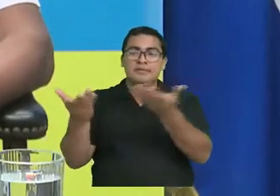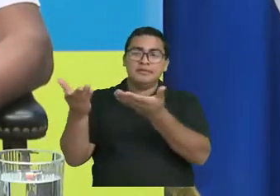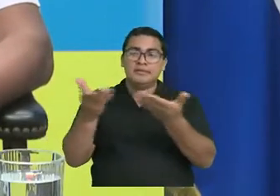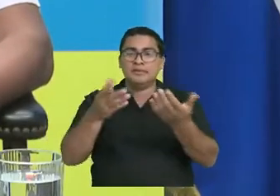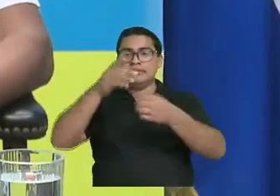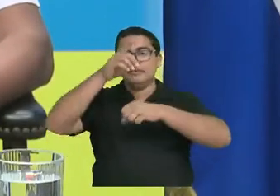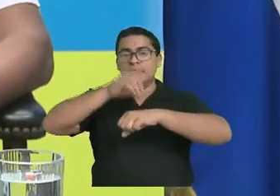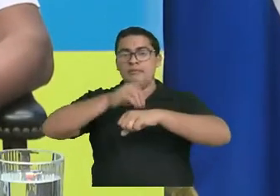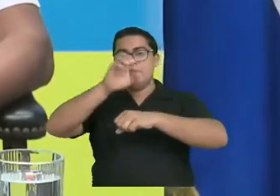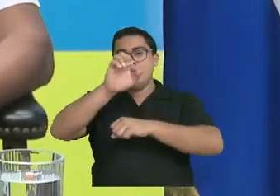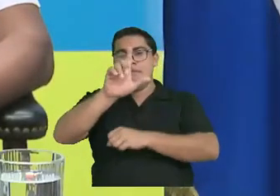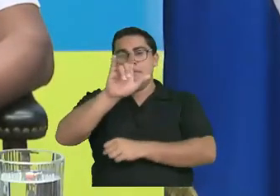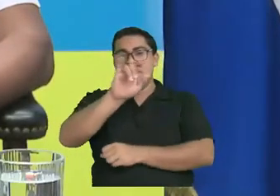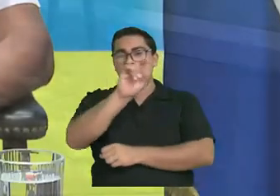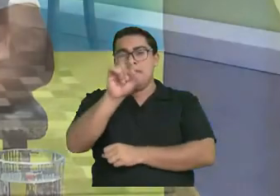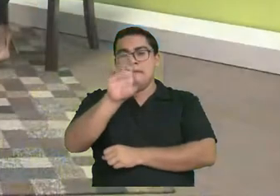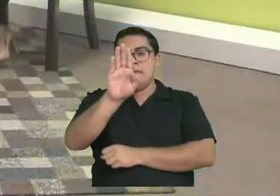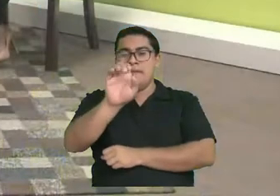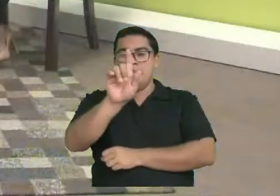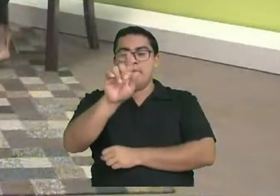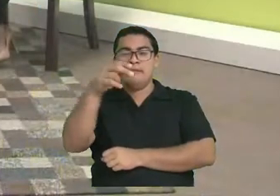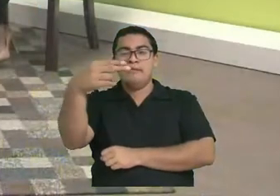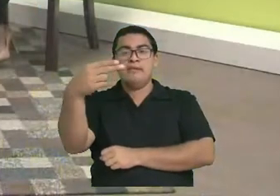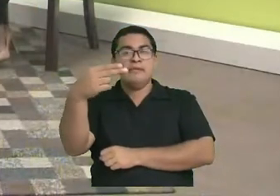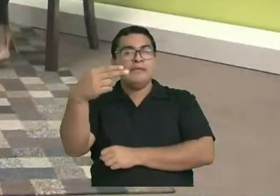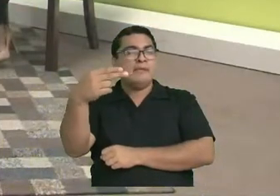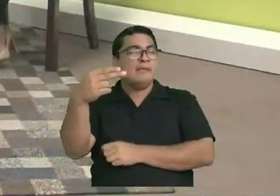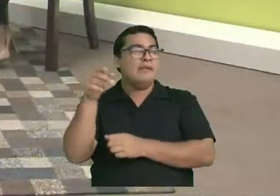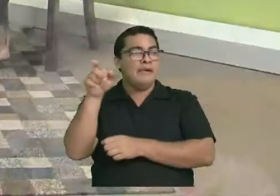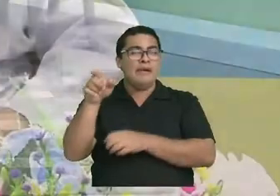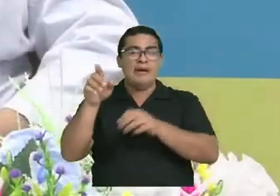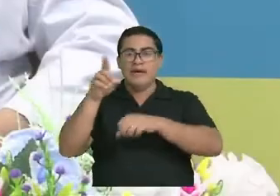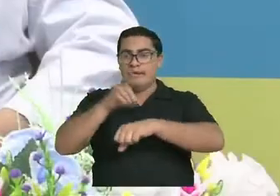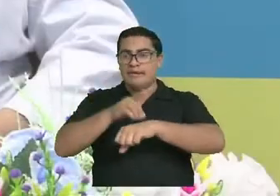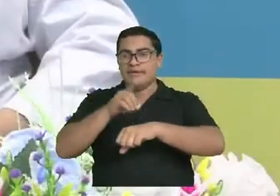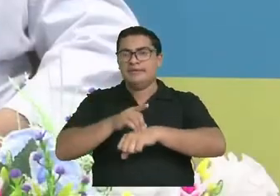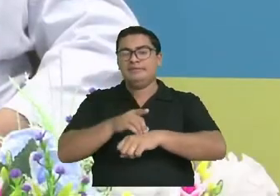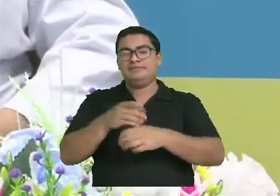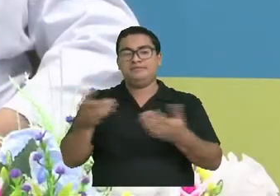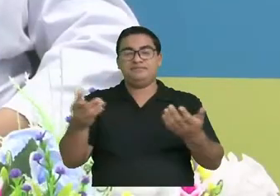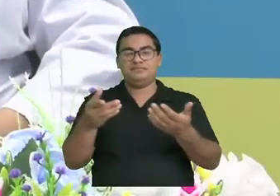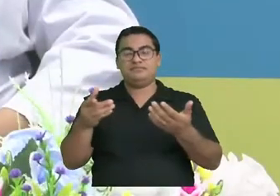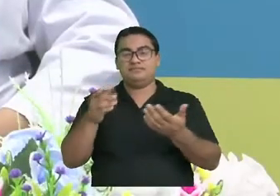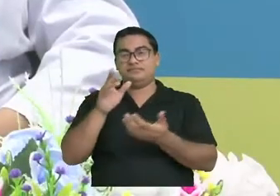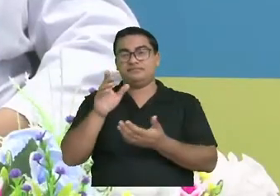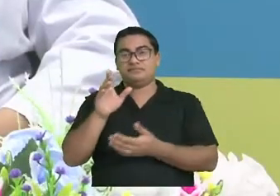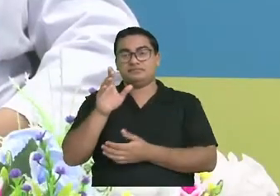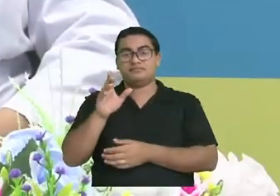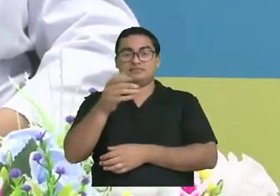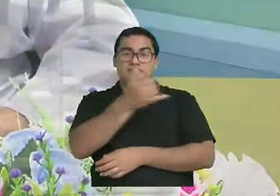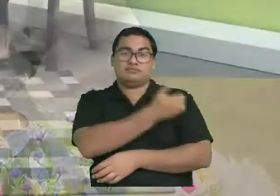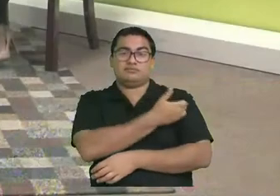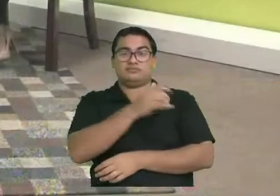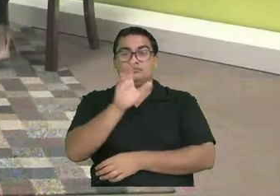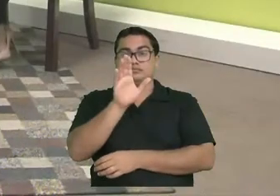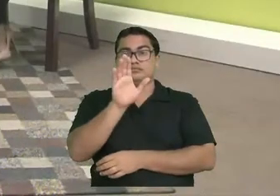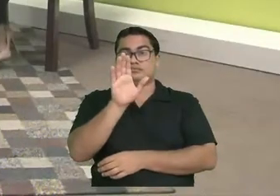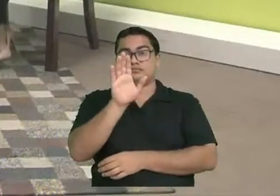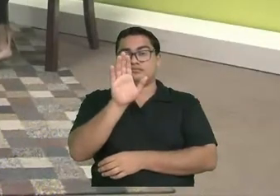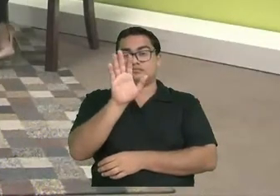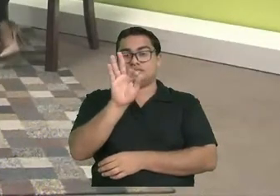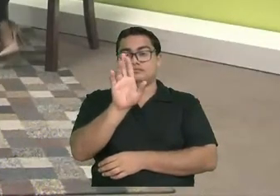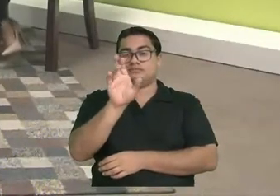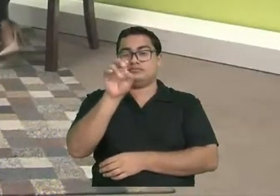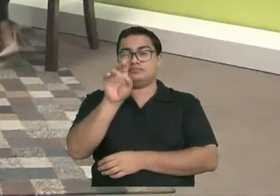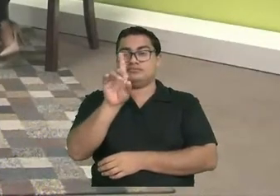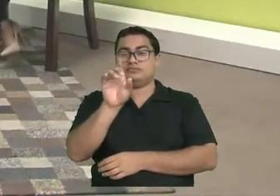doctora Elizabeth Pérez, quien es médica internista del Hospital Dr. Fernando Vélez País. Bienvenida, doctora, mucho gusto, un